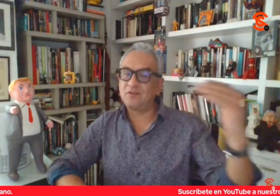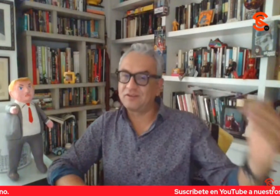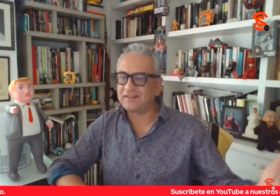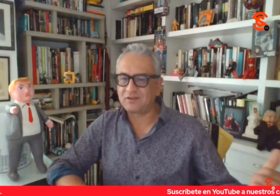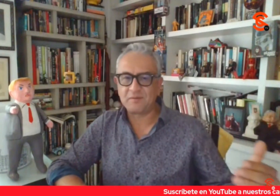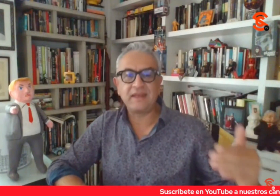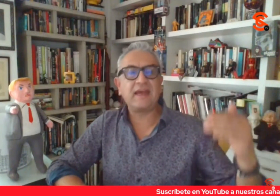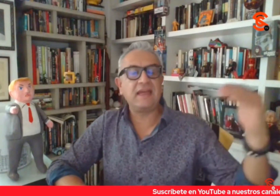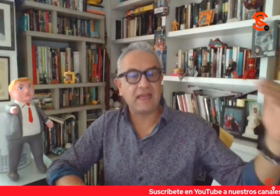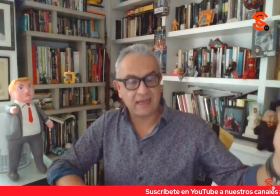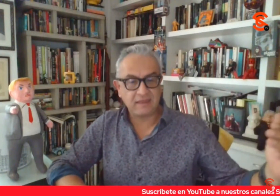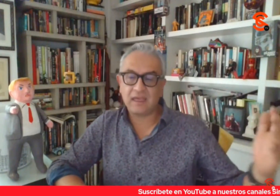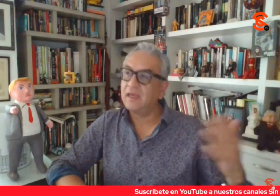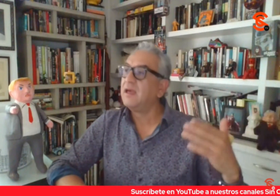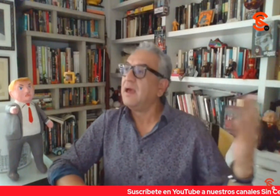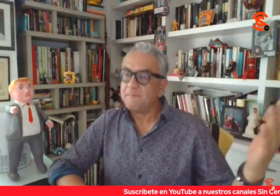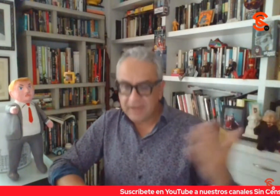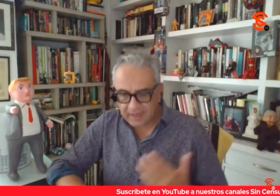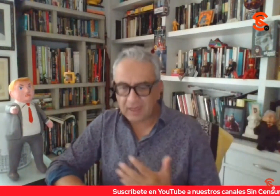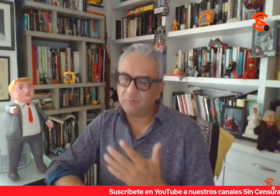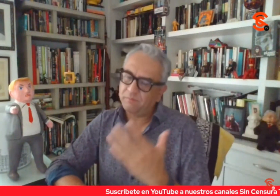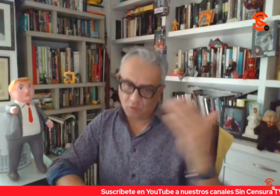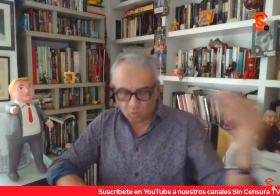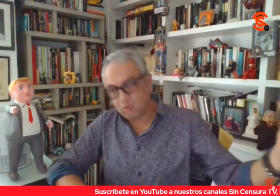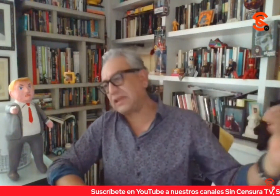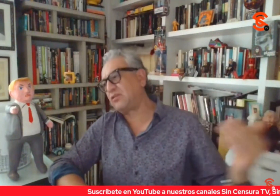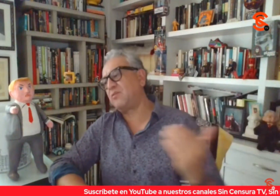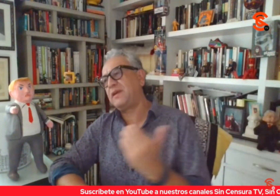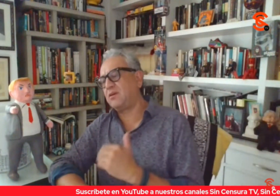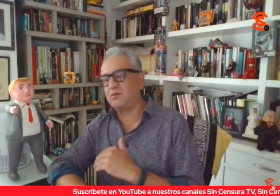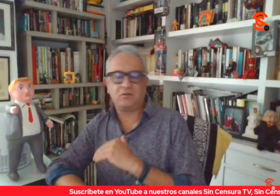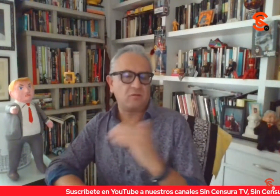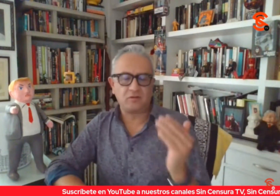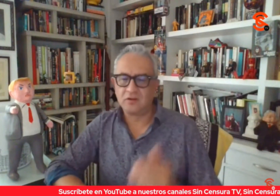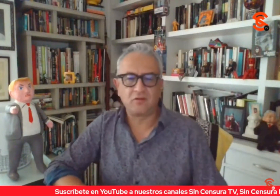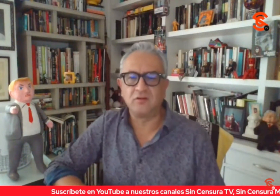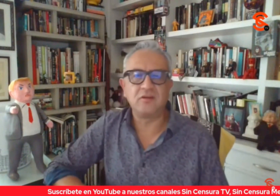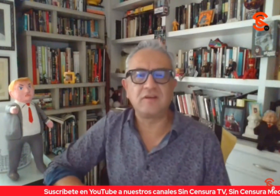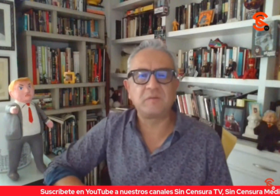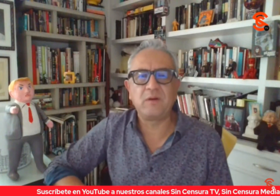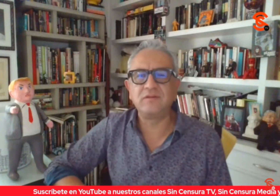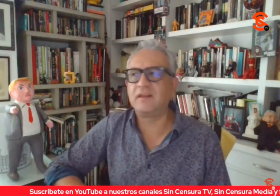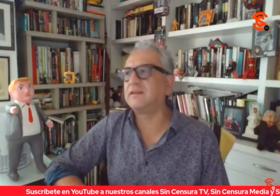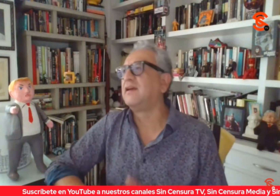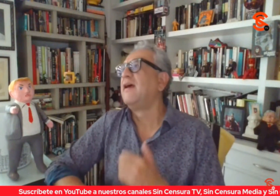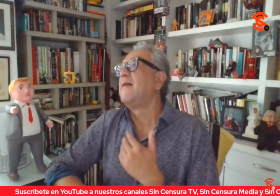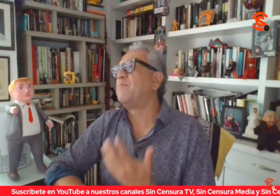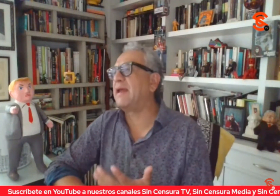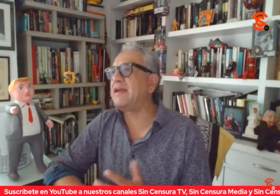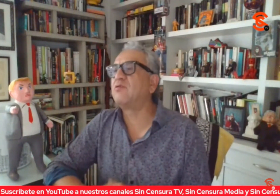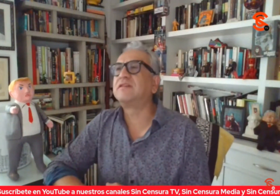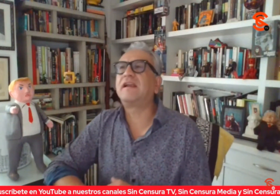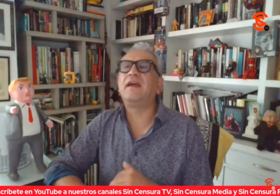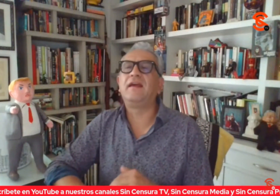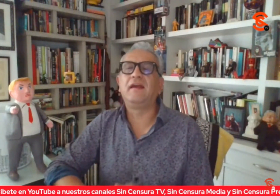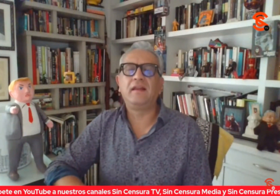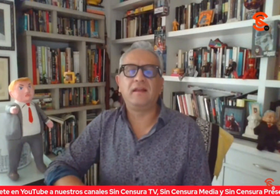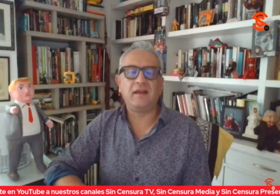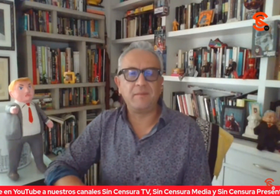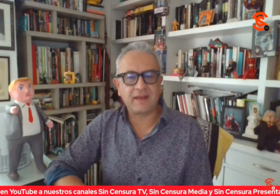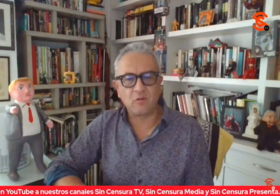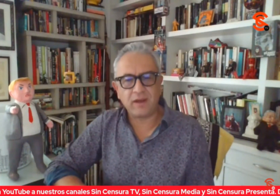los mexicanos, sino los de Centroamérica y la gente que viene, cruza todo México en condiciones espeluznantes para